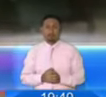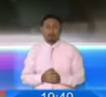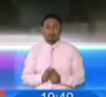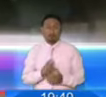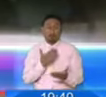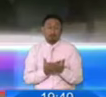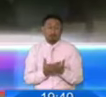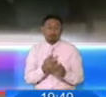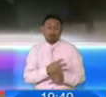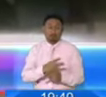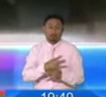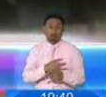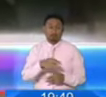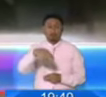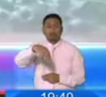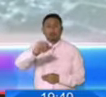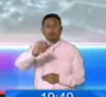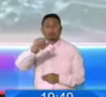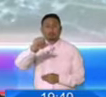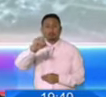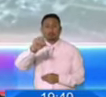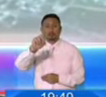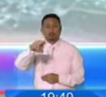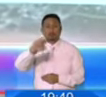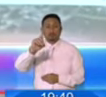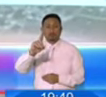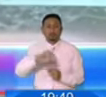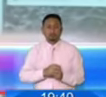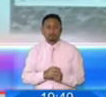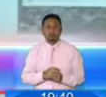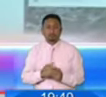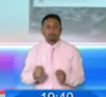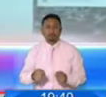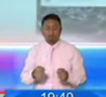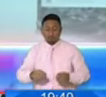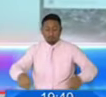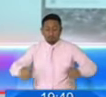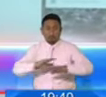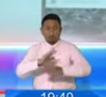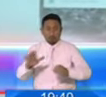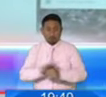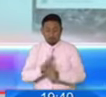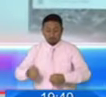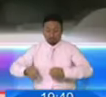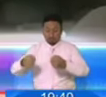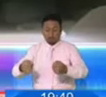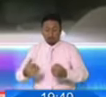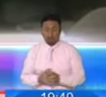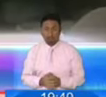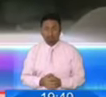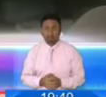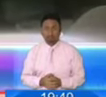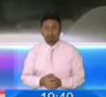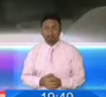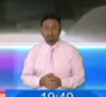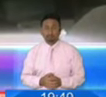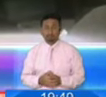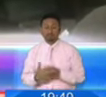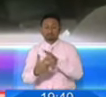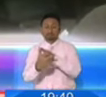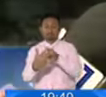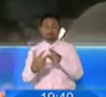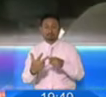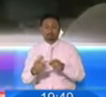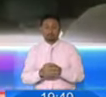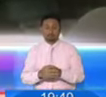la concejal Luisa Maldonado fue que se entregue por completo el predio, ya que está dividido en 3 lotes. Y la tercera parte es de propiedad de